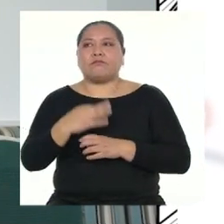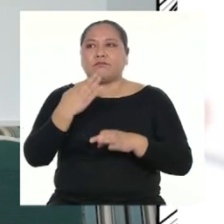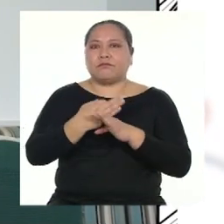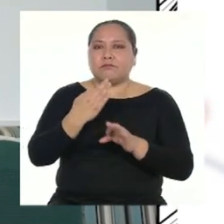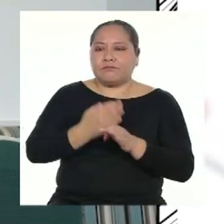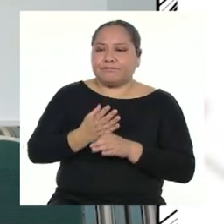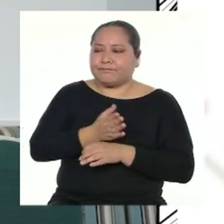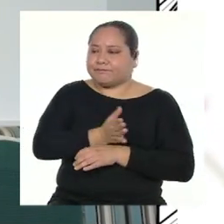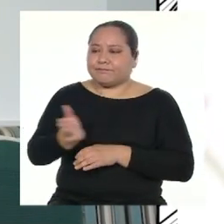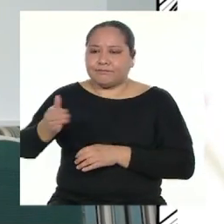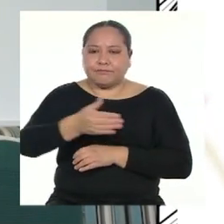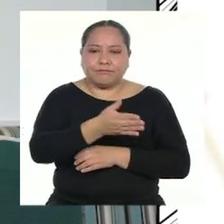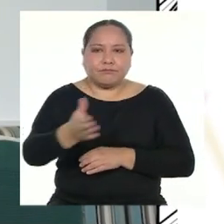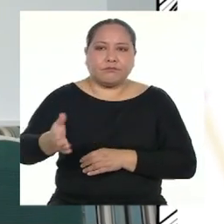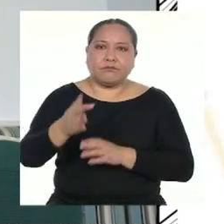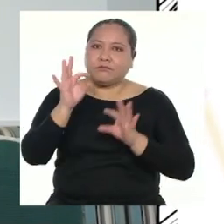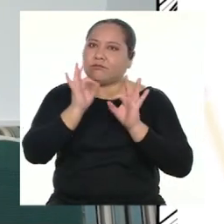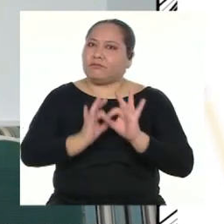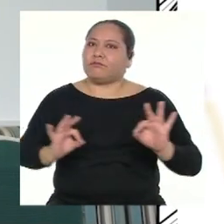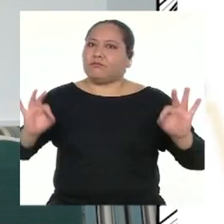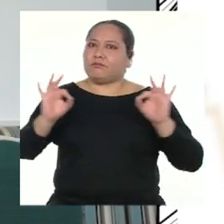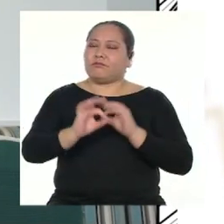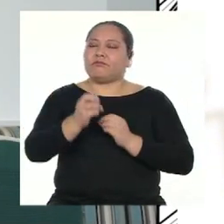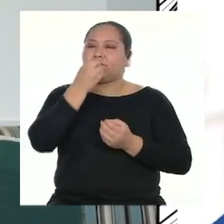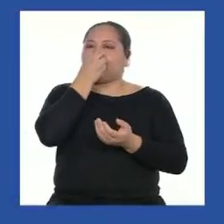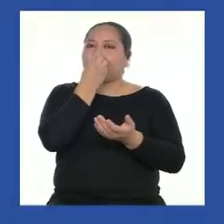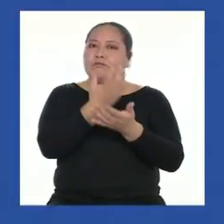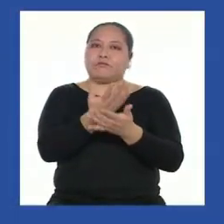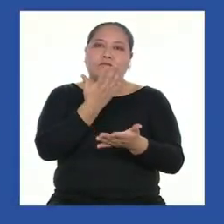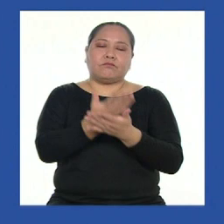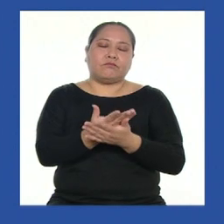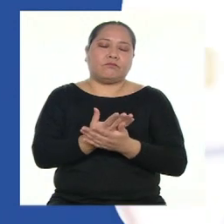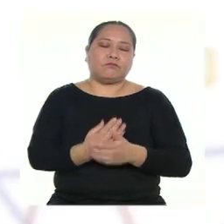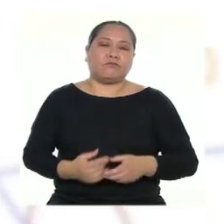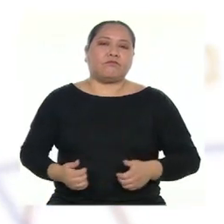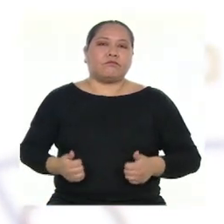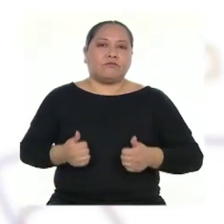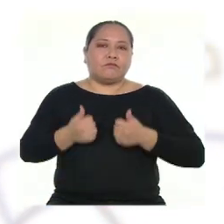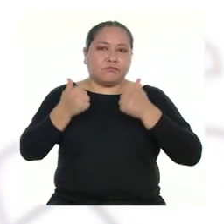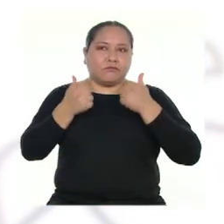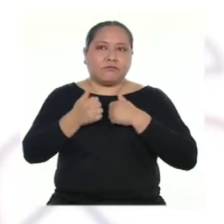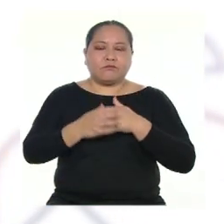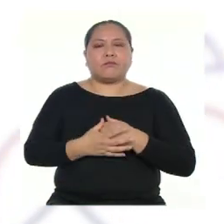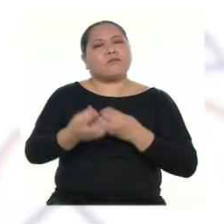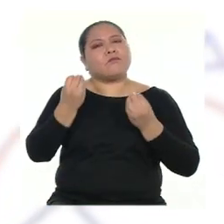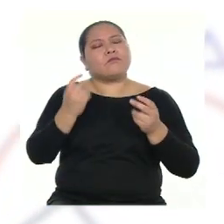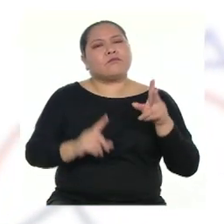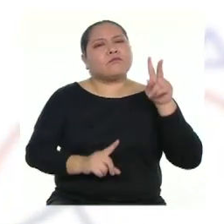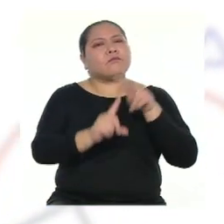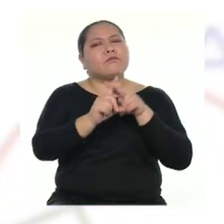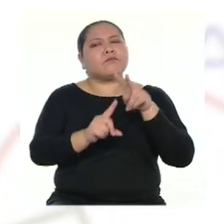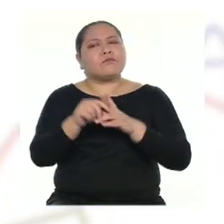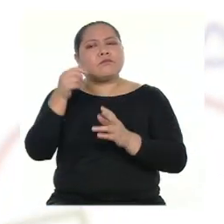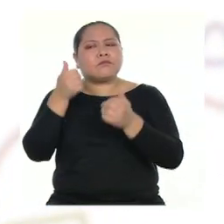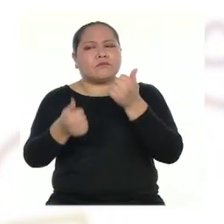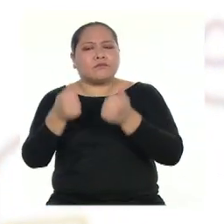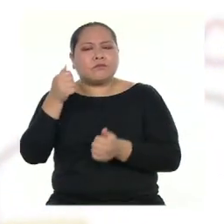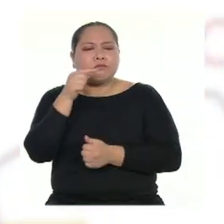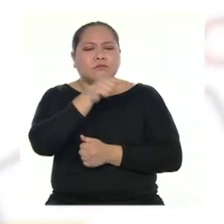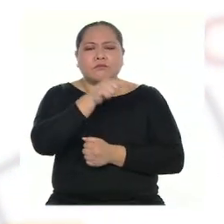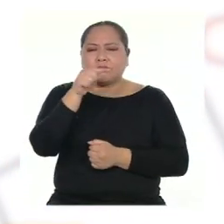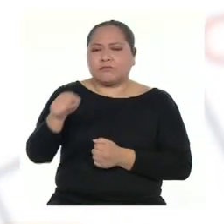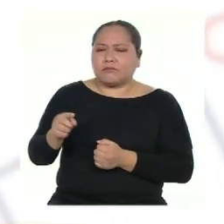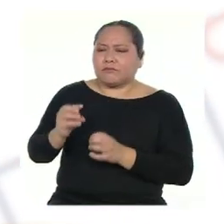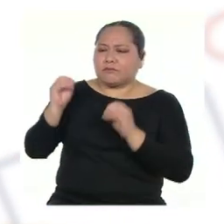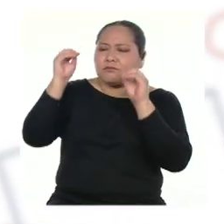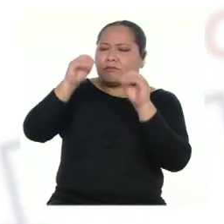nos movemos es fundamental para que tengamos una buena calidad de vida. ¿Cómo se genera y qué factores son los más